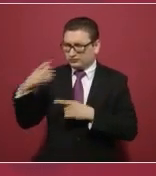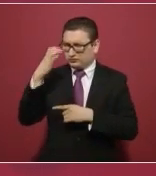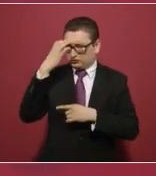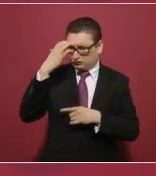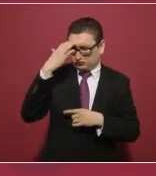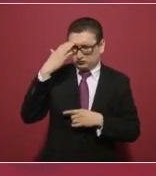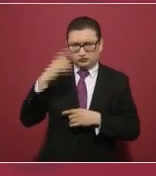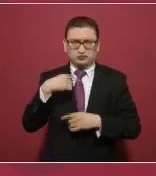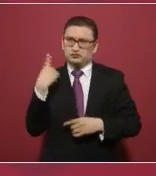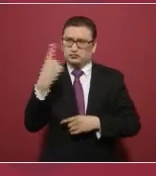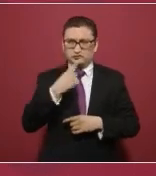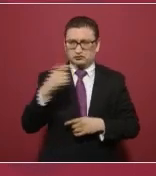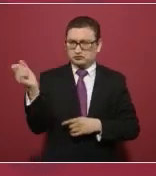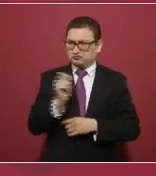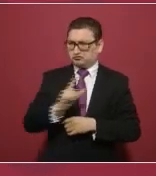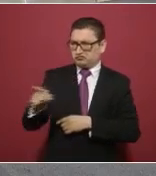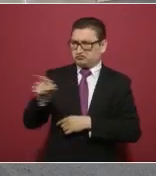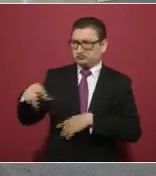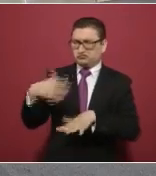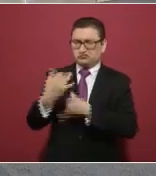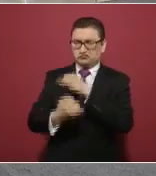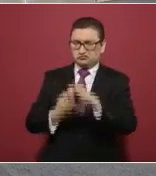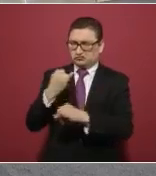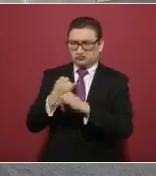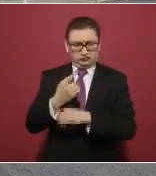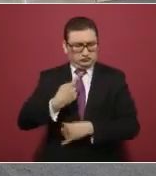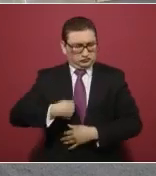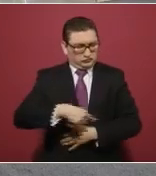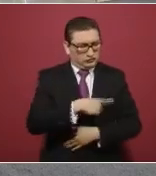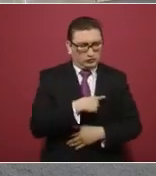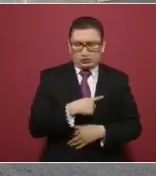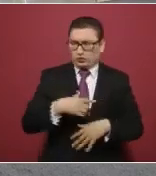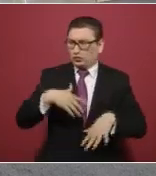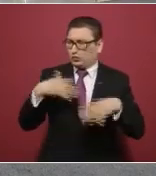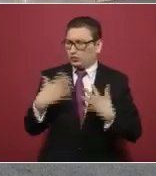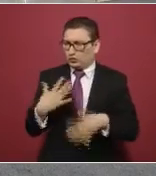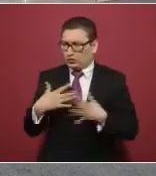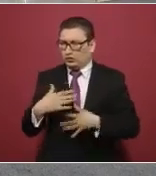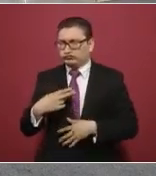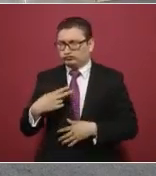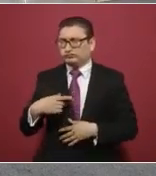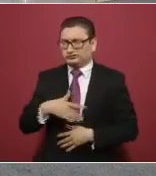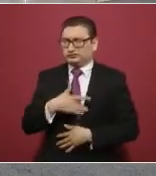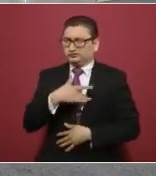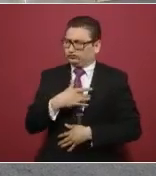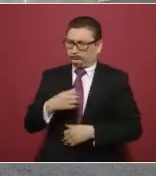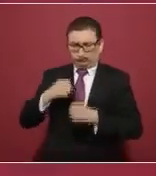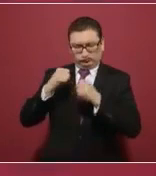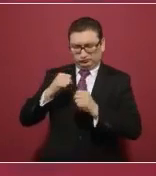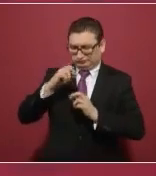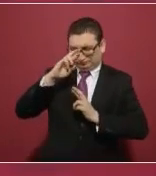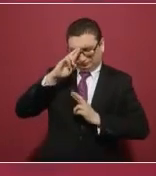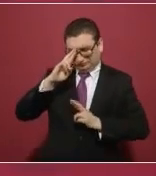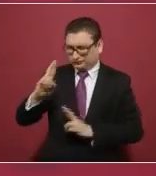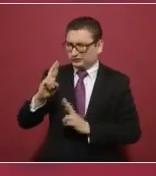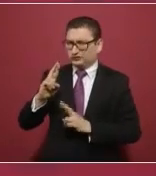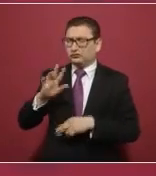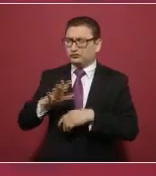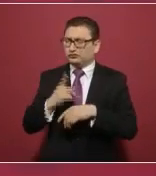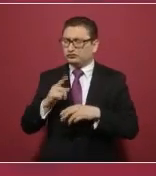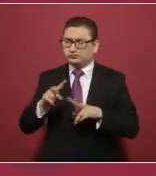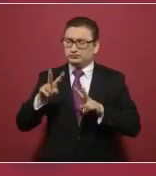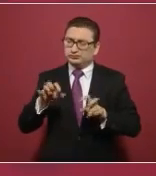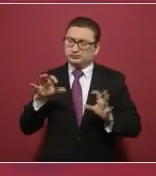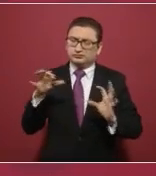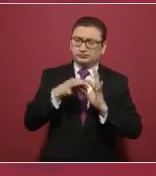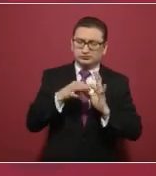prestigio internacional son para todos nosotros una garantía en el campo del respeto a los